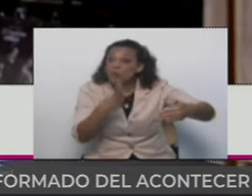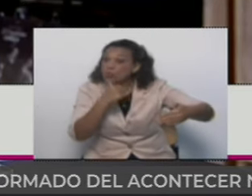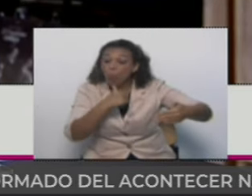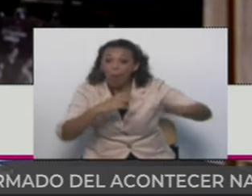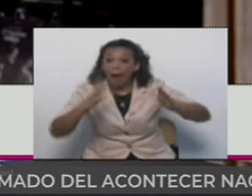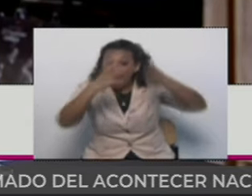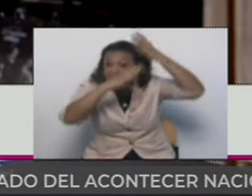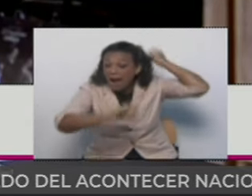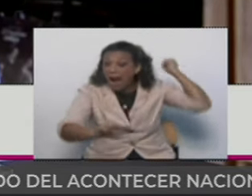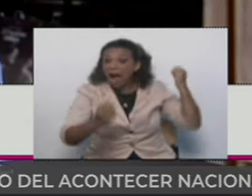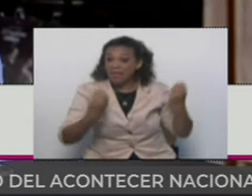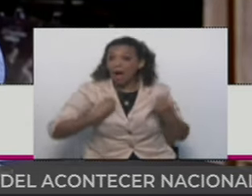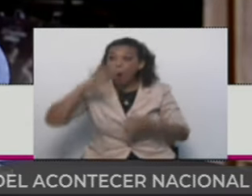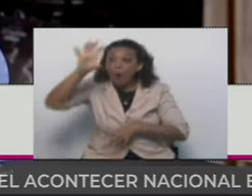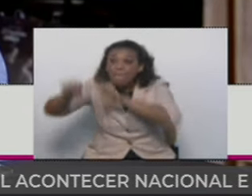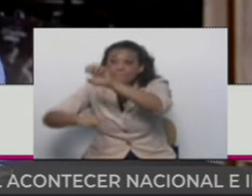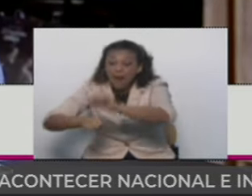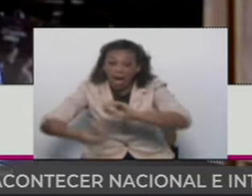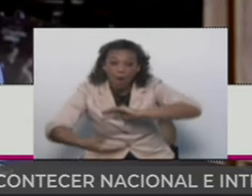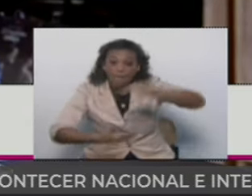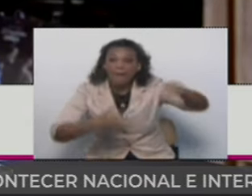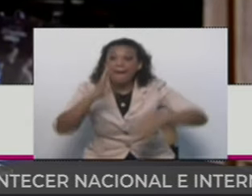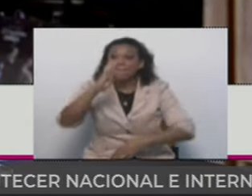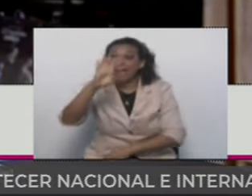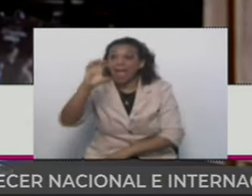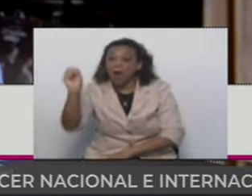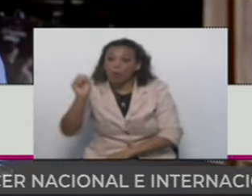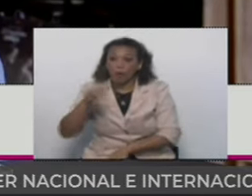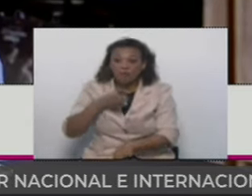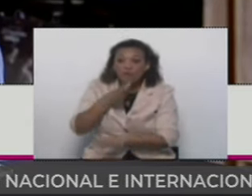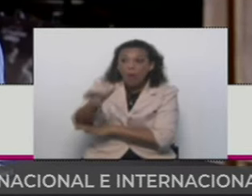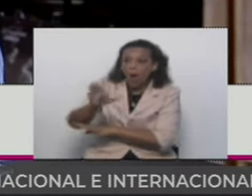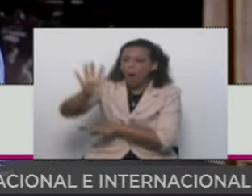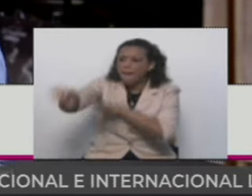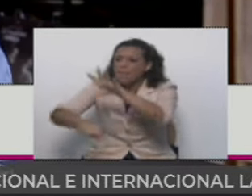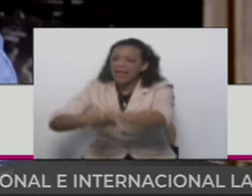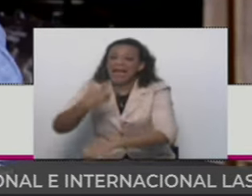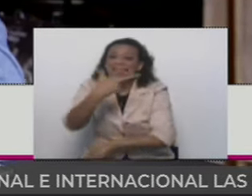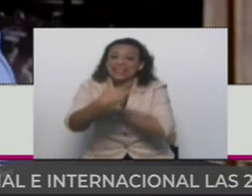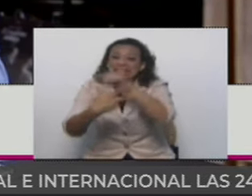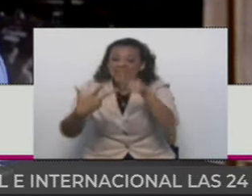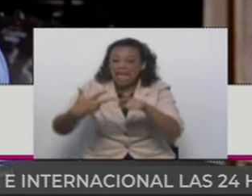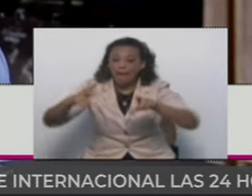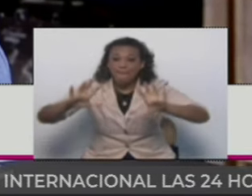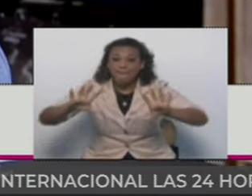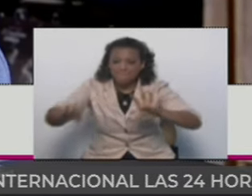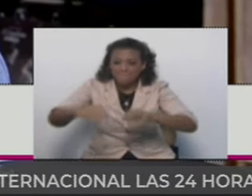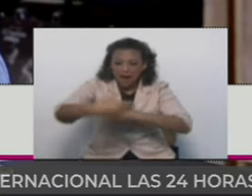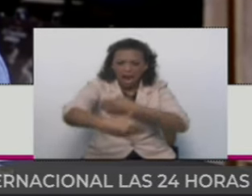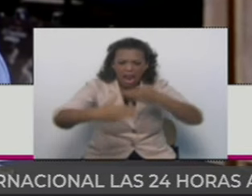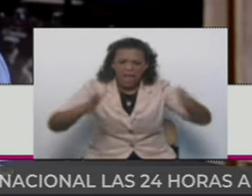tengo. Ve a comprar maletas en Beco. Y fueron a comprar 3 maletas en Beco.